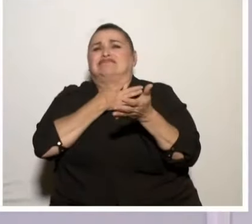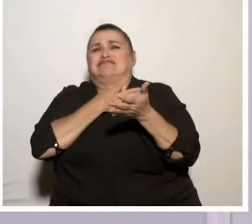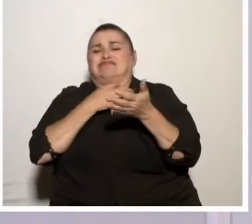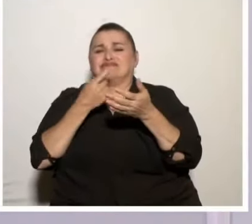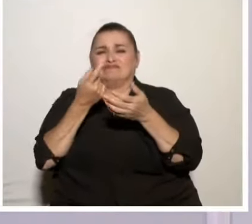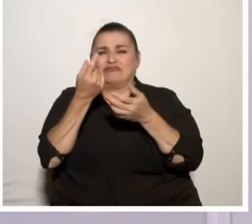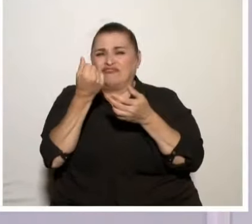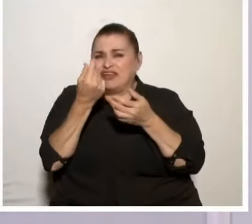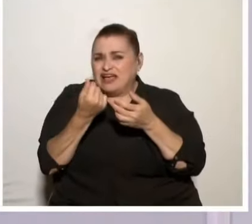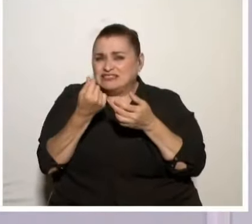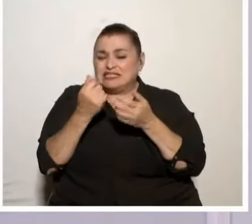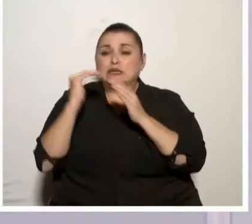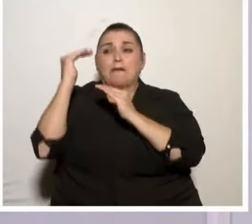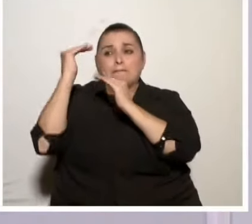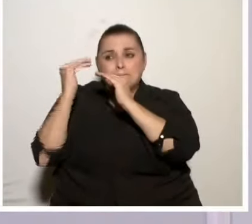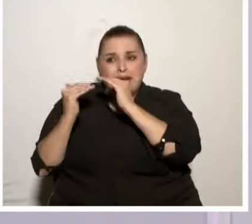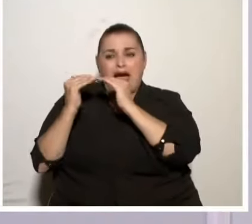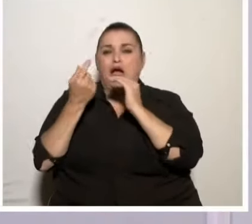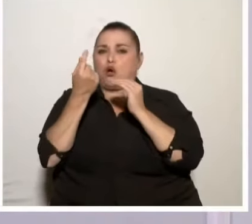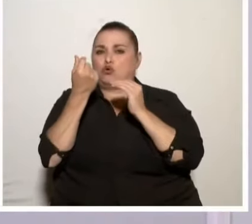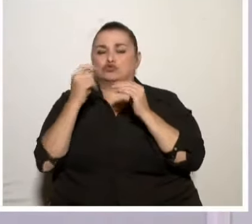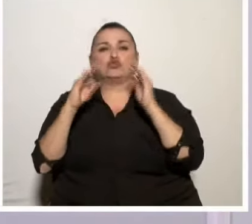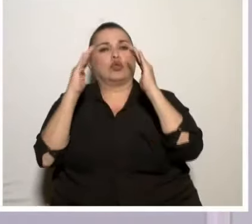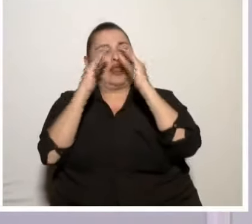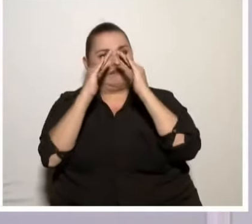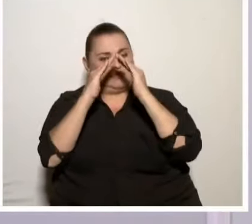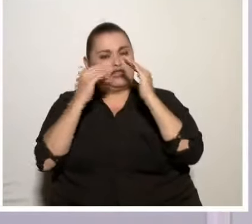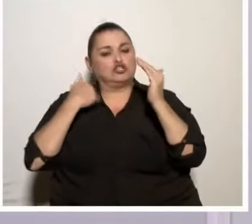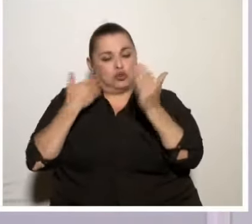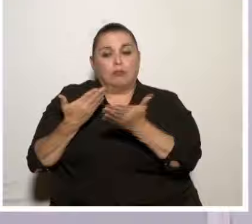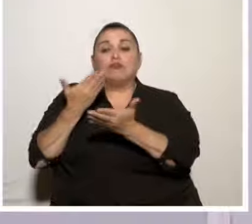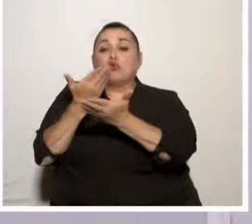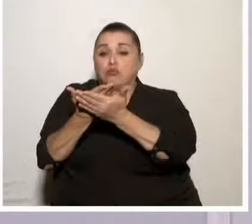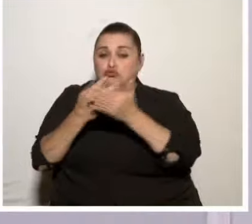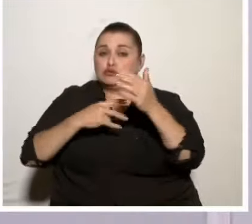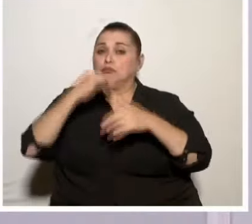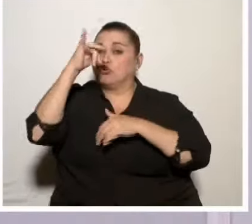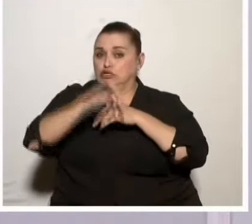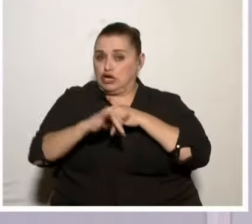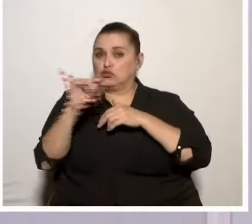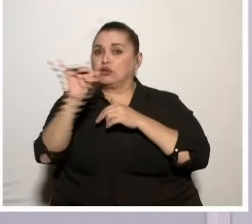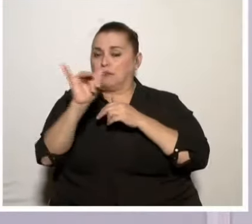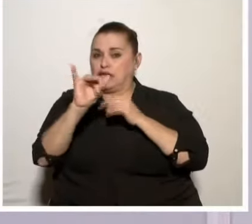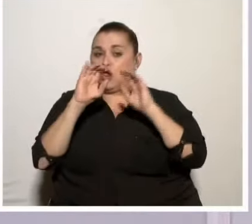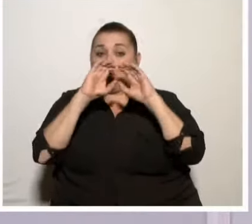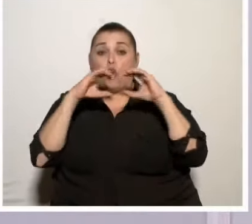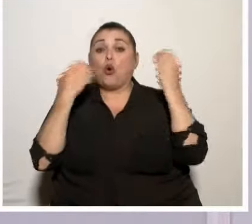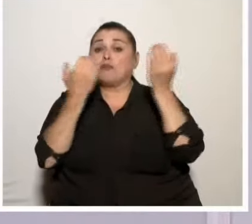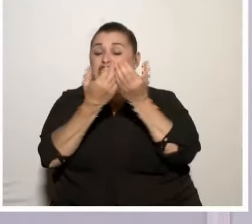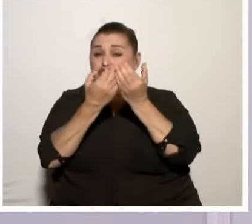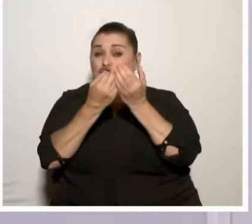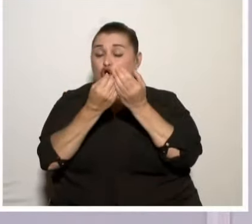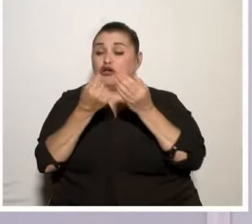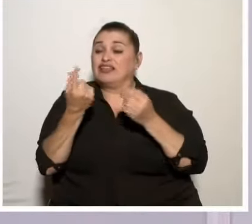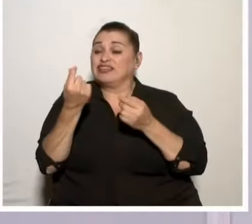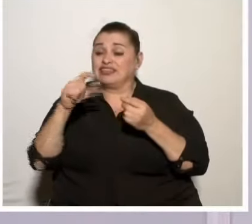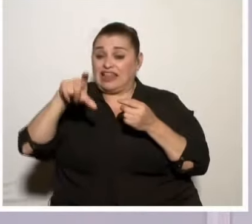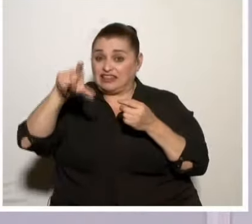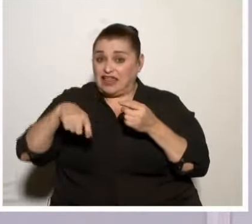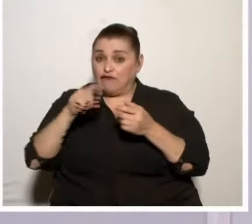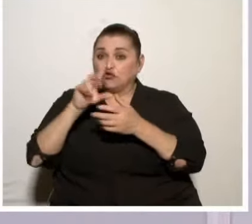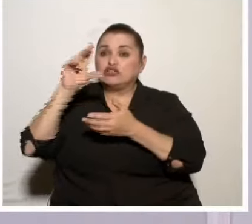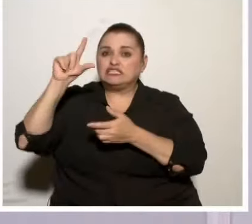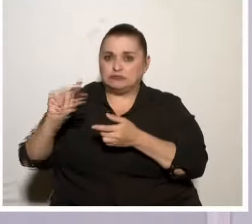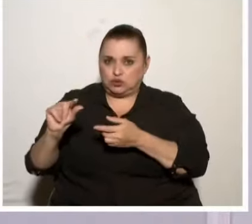financiera, bajándoles el costo de la vida. También propuse el proyecto para que las comisiones de datáfonos disminuyeran y